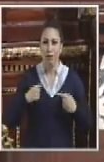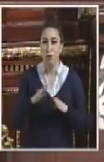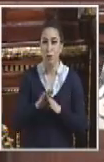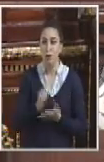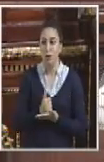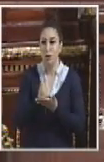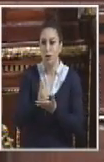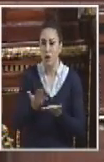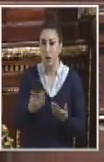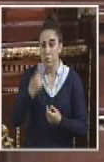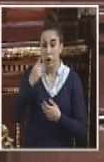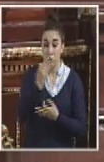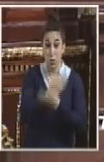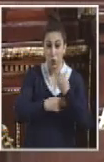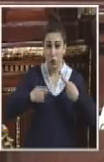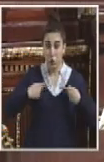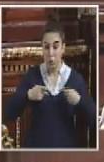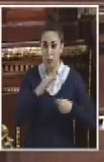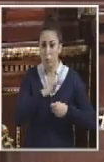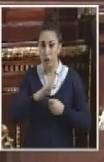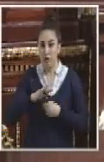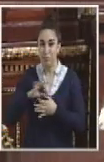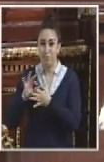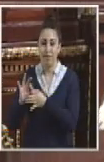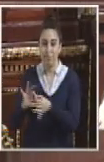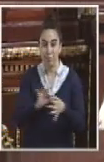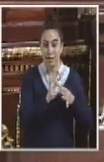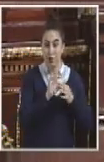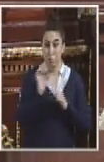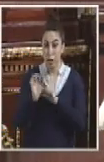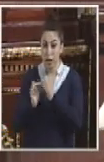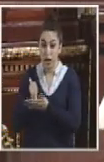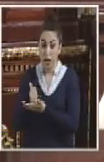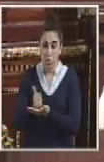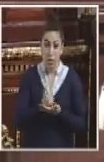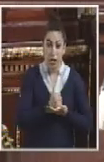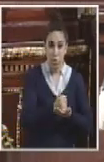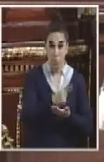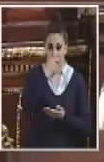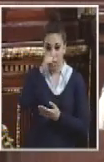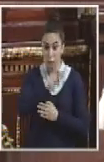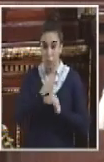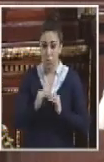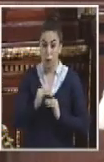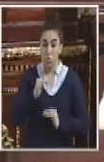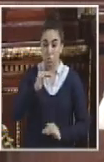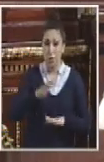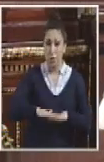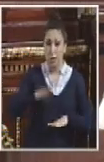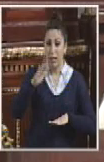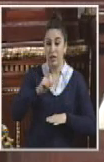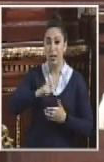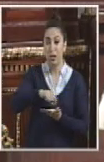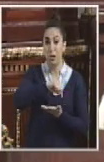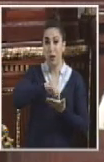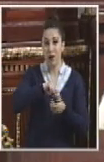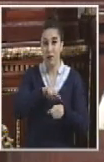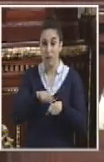que todas las personas puedan acceder de manera efectiva a los porcentajes de área verde recomendados a